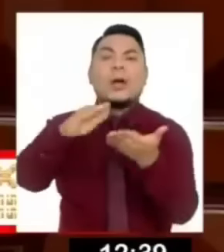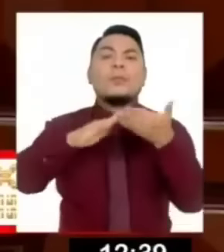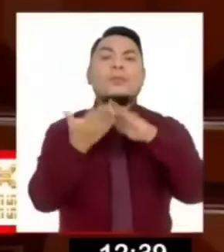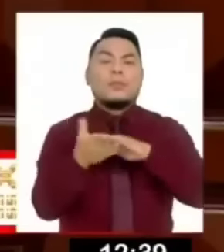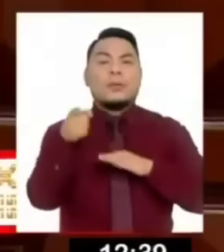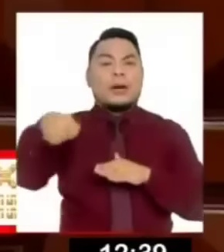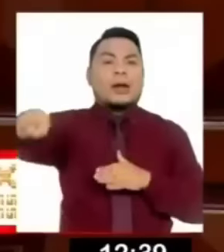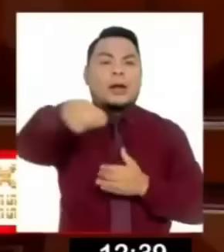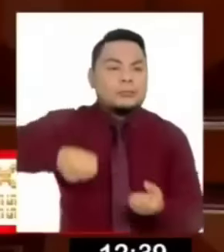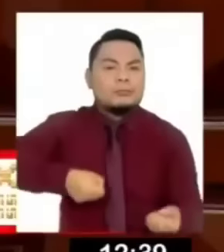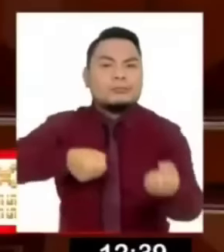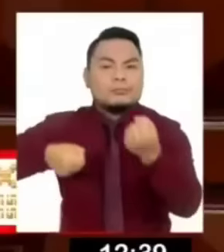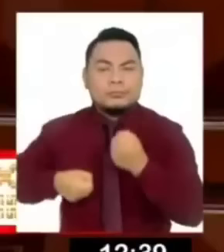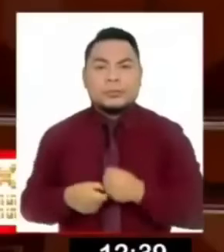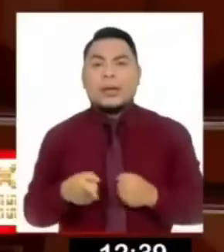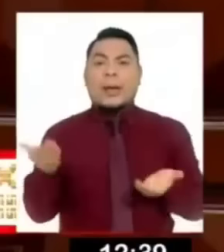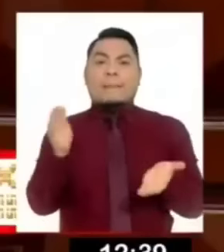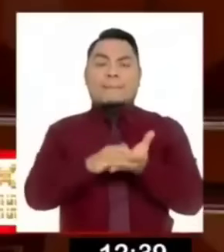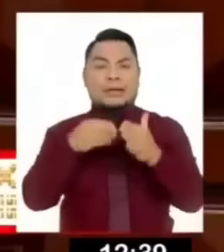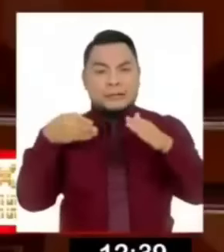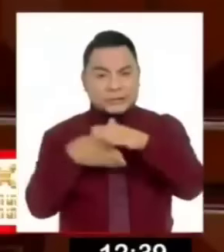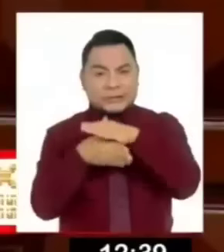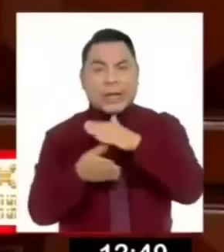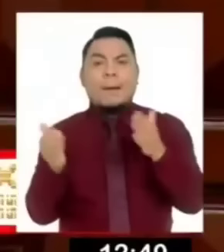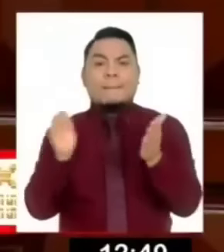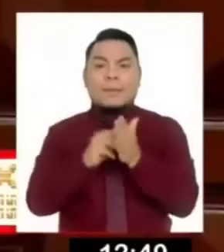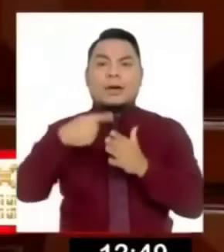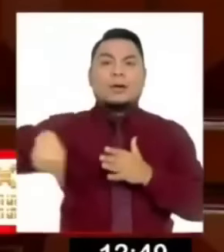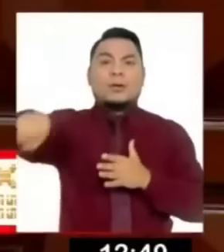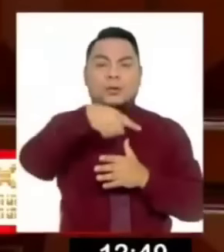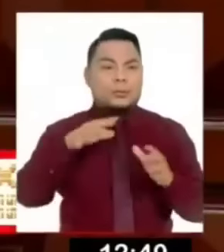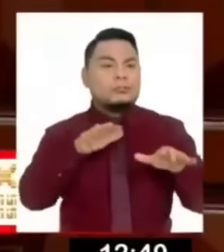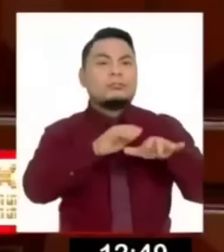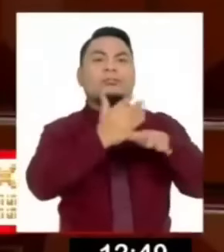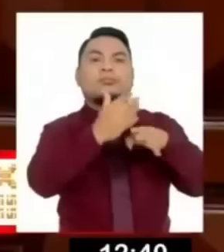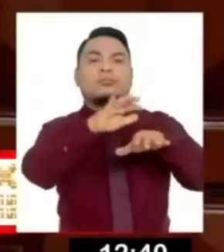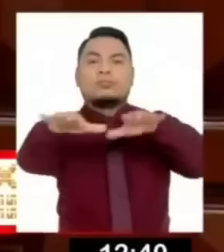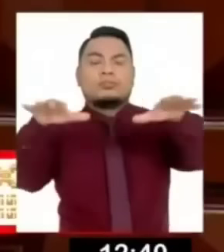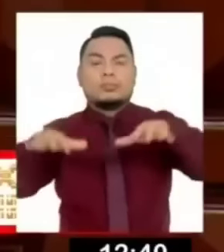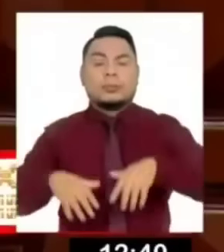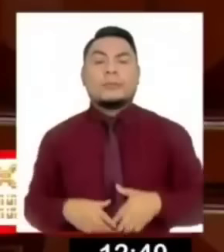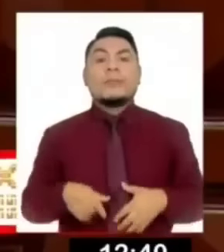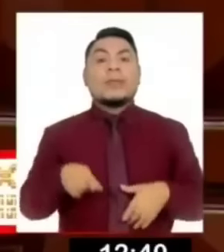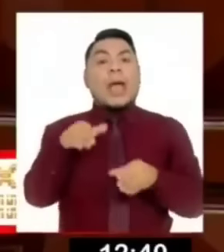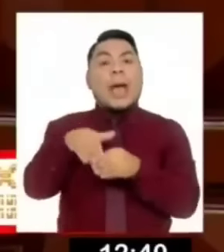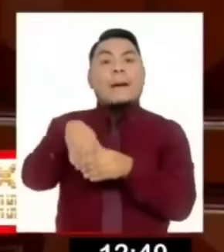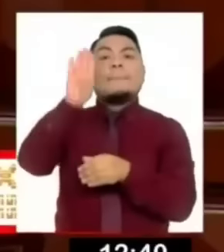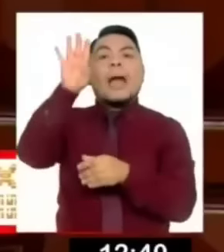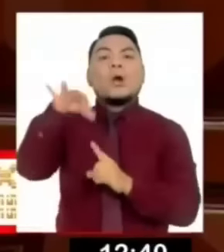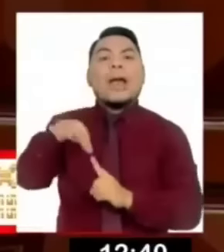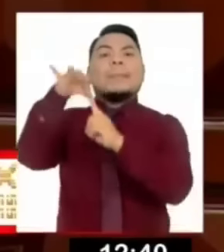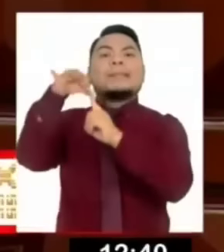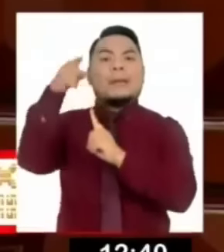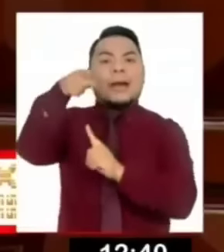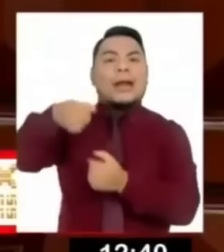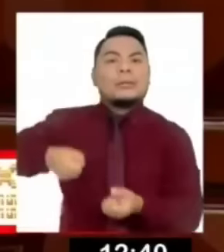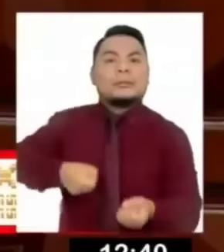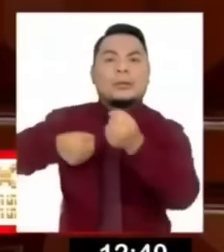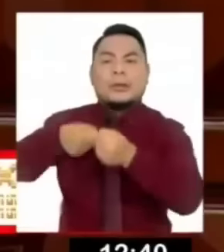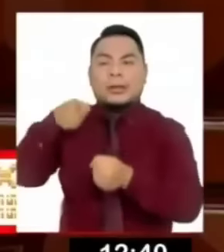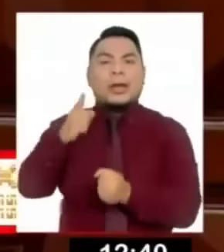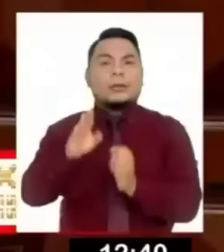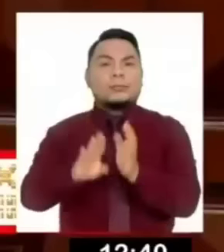Agro, haciendo más accesible y con mayor presencia a nivel nacional. El Agrobanco se convertirá en un eficiente